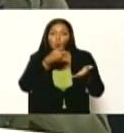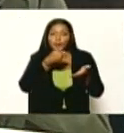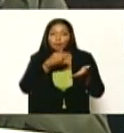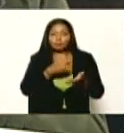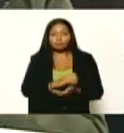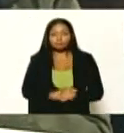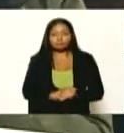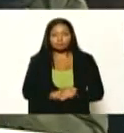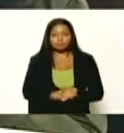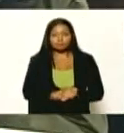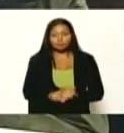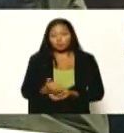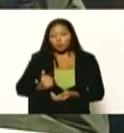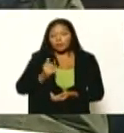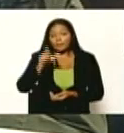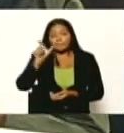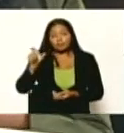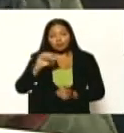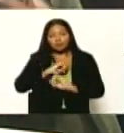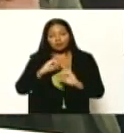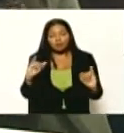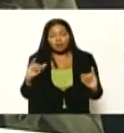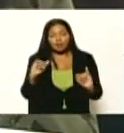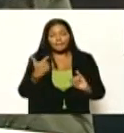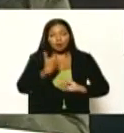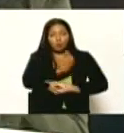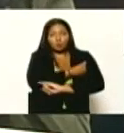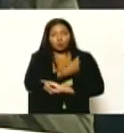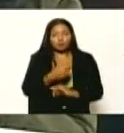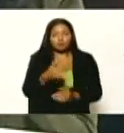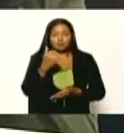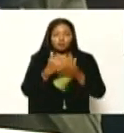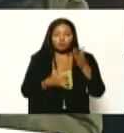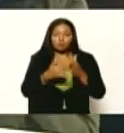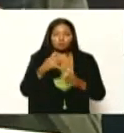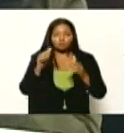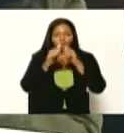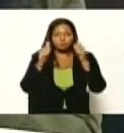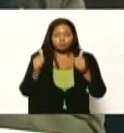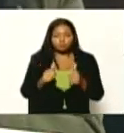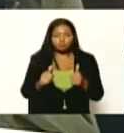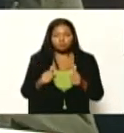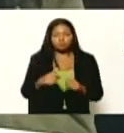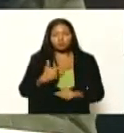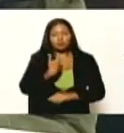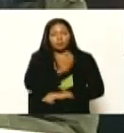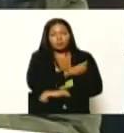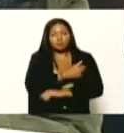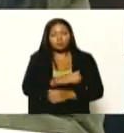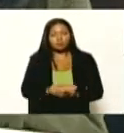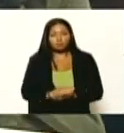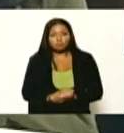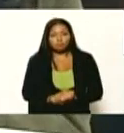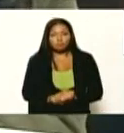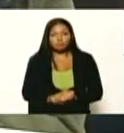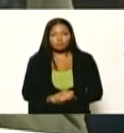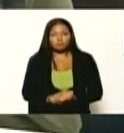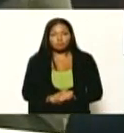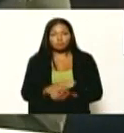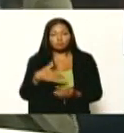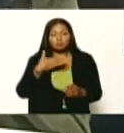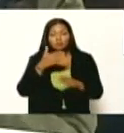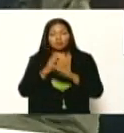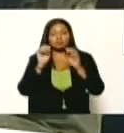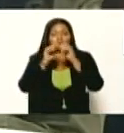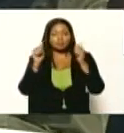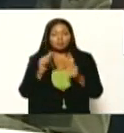manera que cualquier persona que haya sido vacunada y se registró en el sistema V-Vacuna puede acceder al sistema